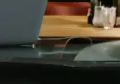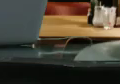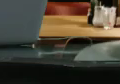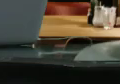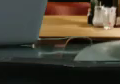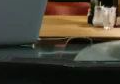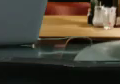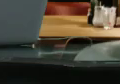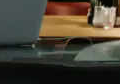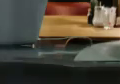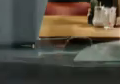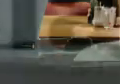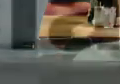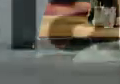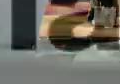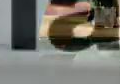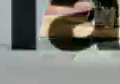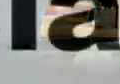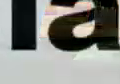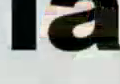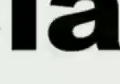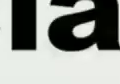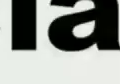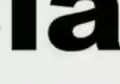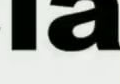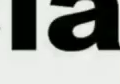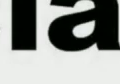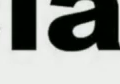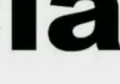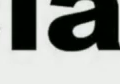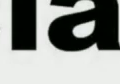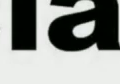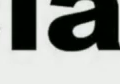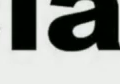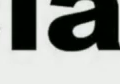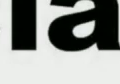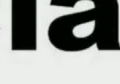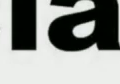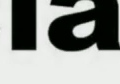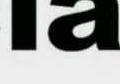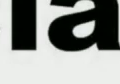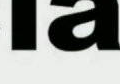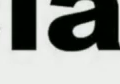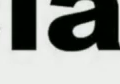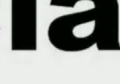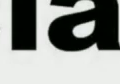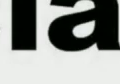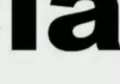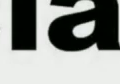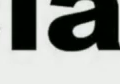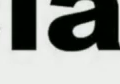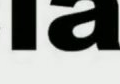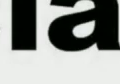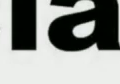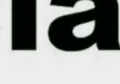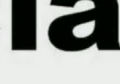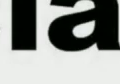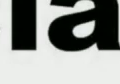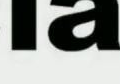puesto atención, señor presidente López Obrador, ir viendo todo